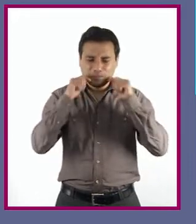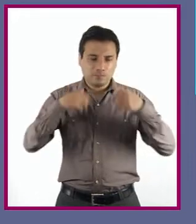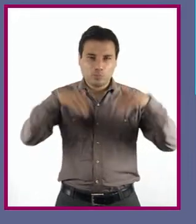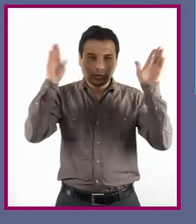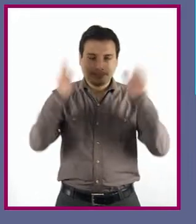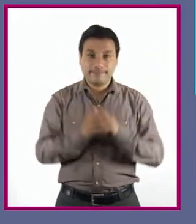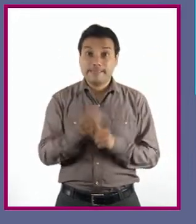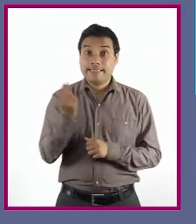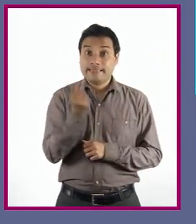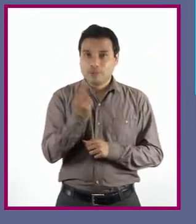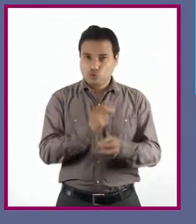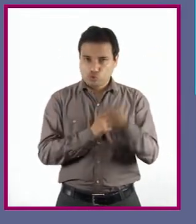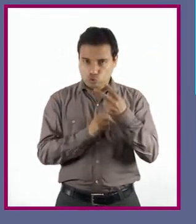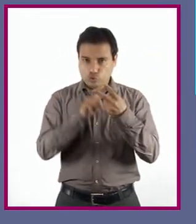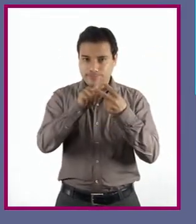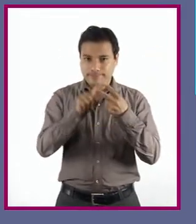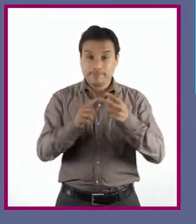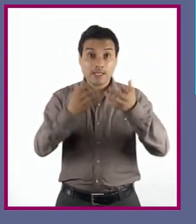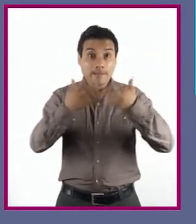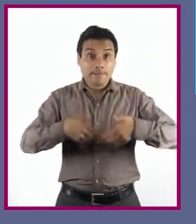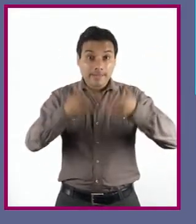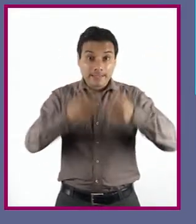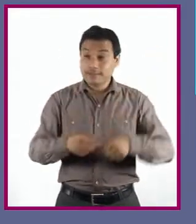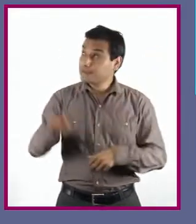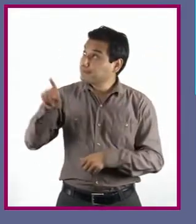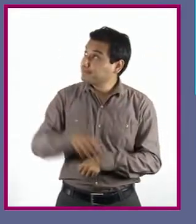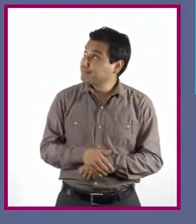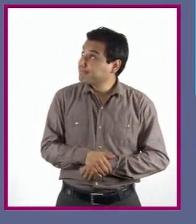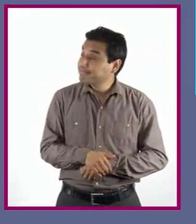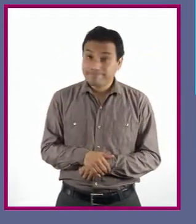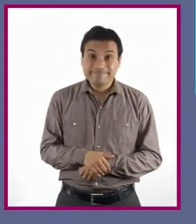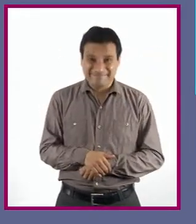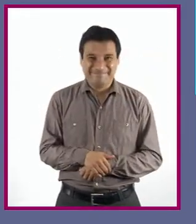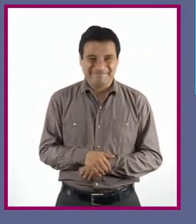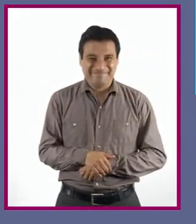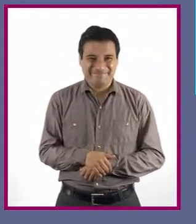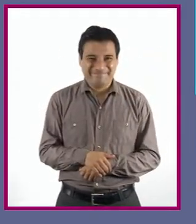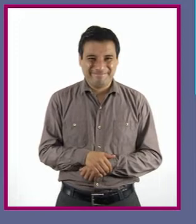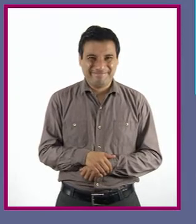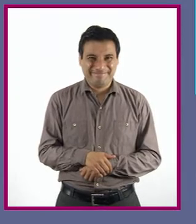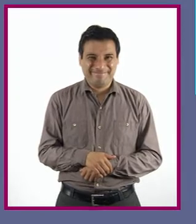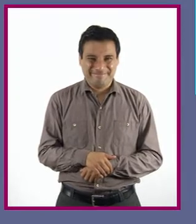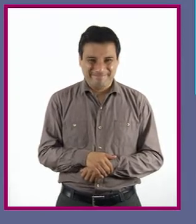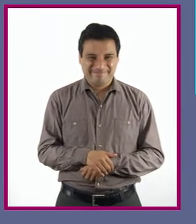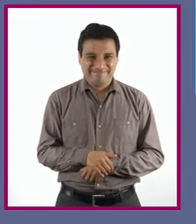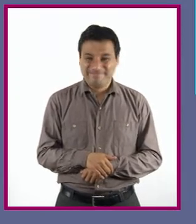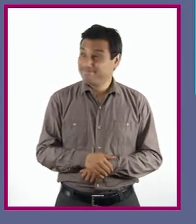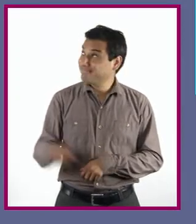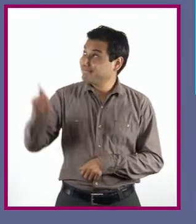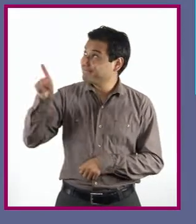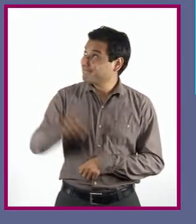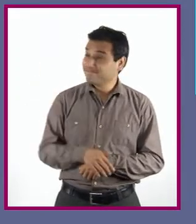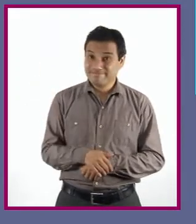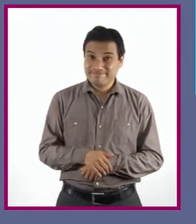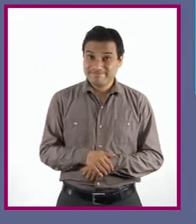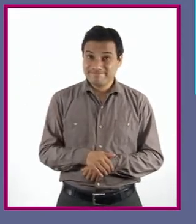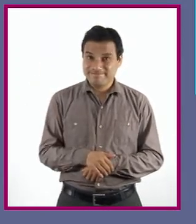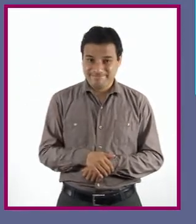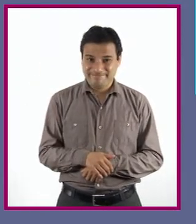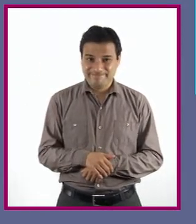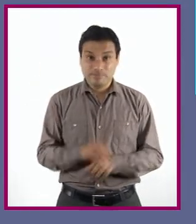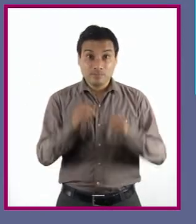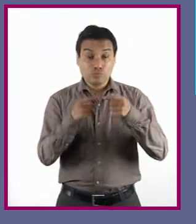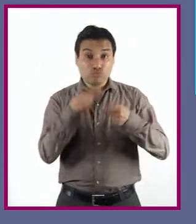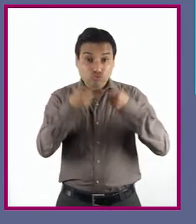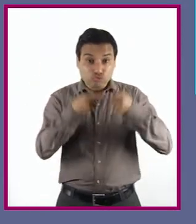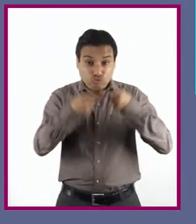dos máquinas grandes, una turbina y un generador. Es decir, cuando la turbina es movida por una de estas fuerzas naturales